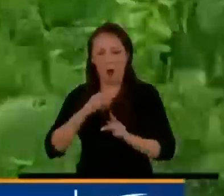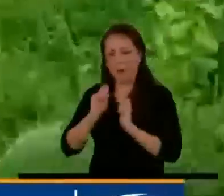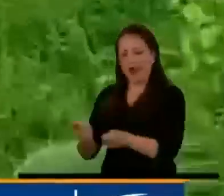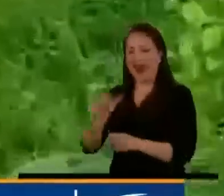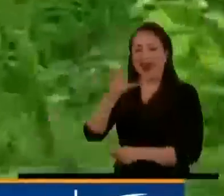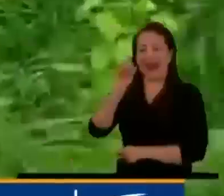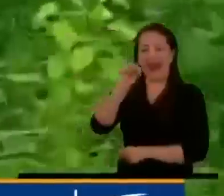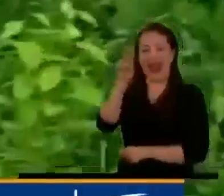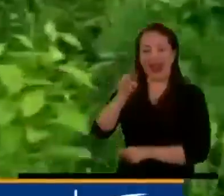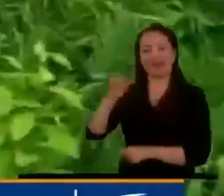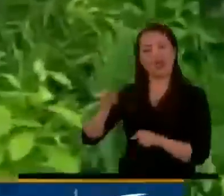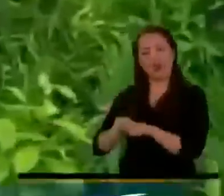a su mejor compañero